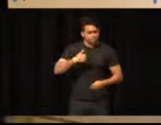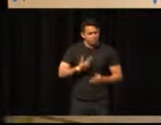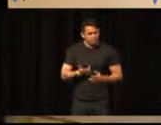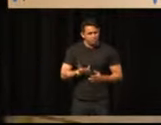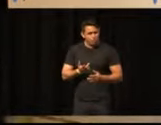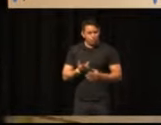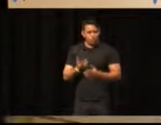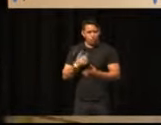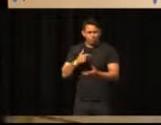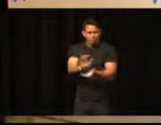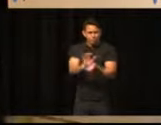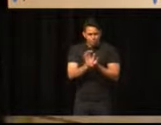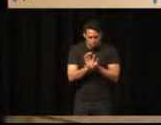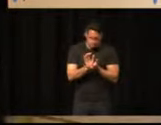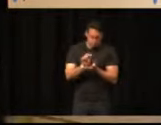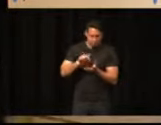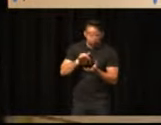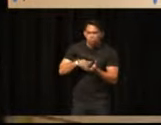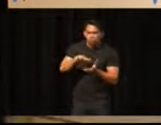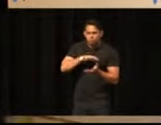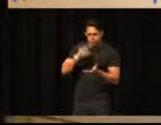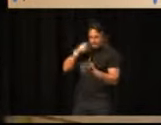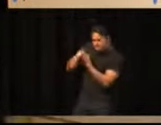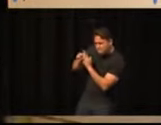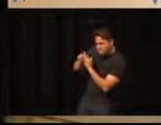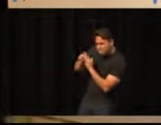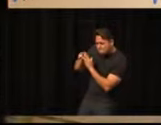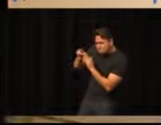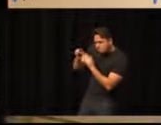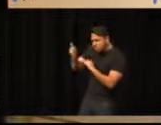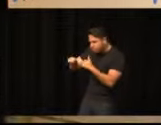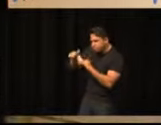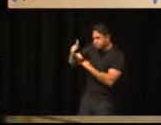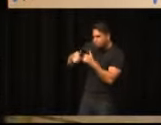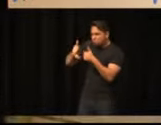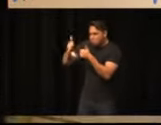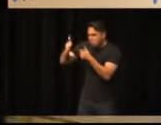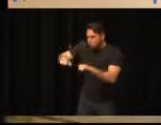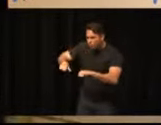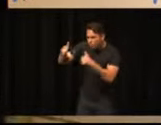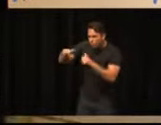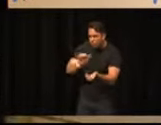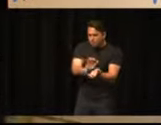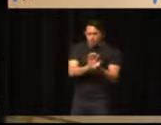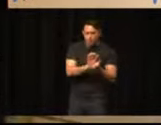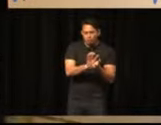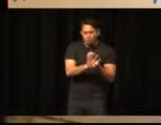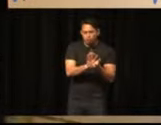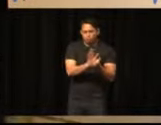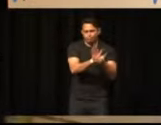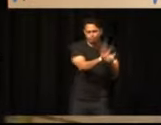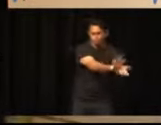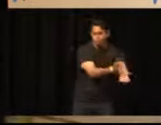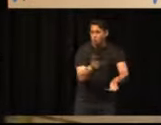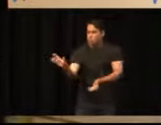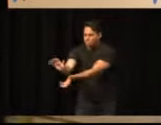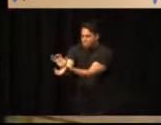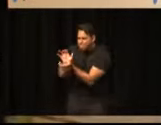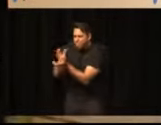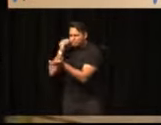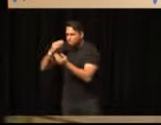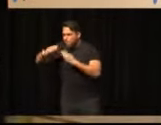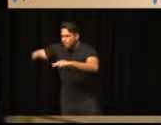compro determinado paquete para evaluar y medir mis resultados o contra el, todo el contrato